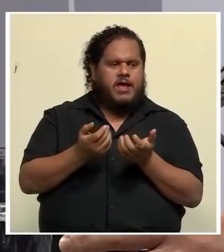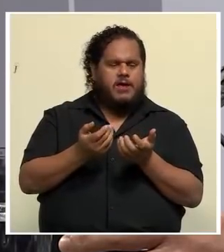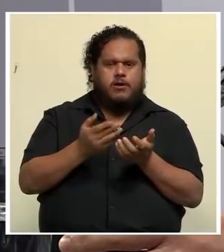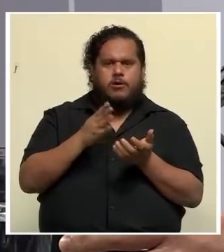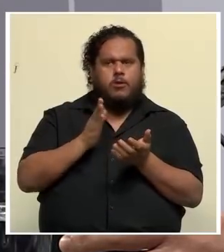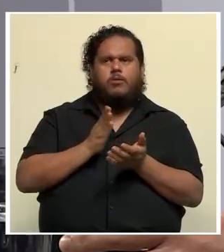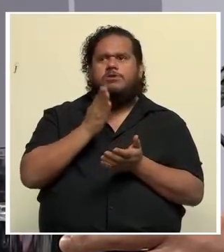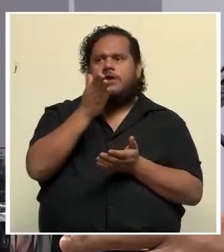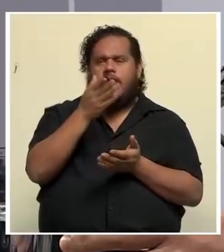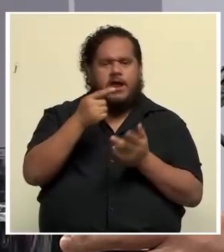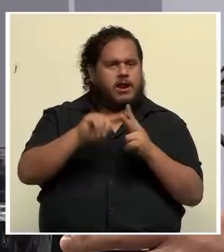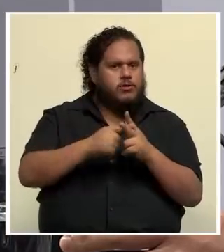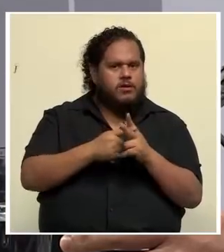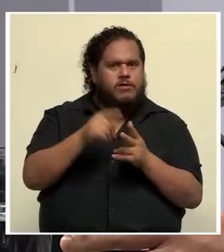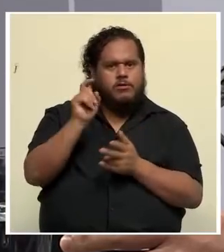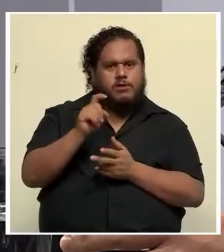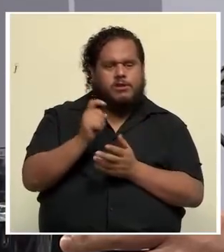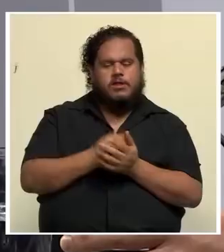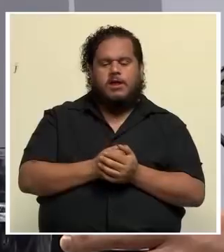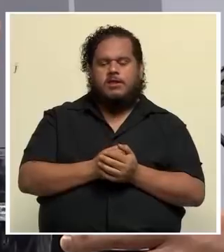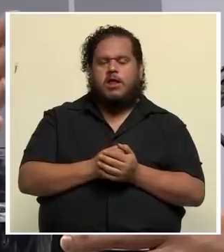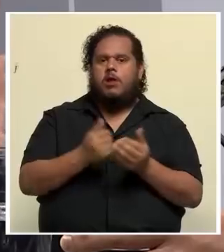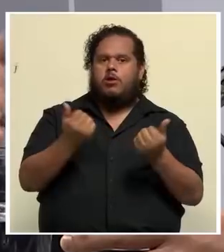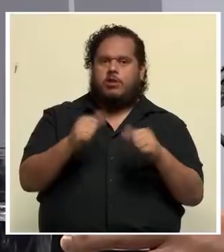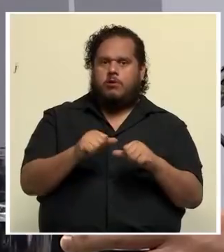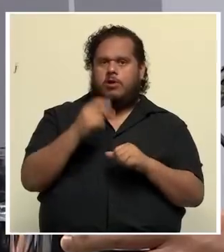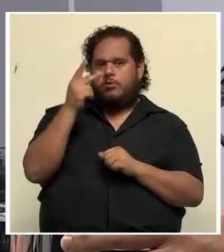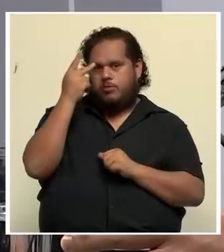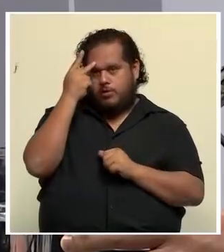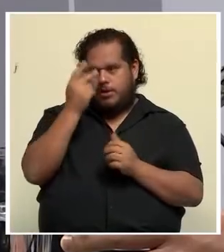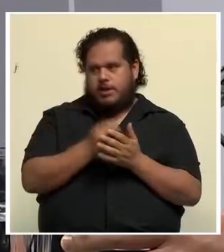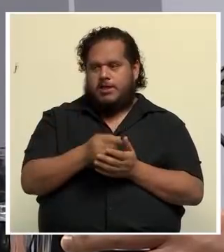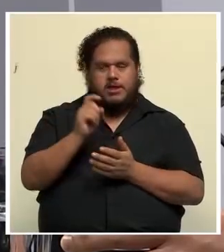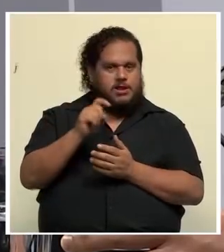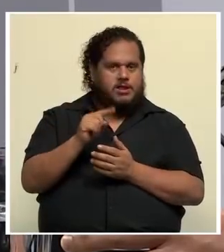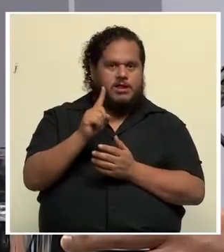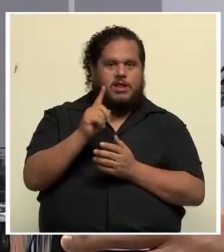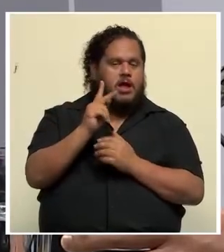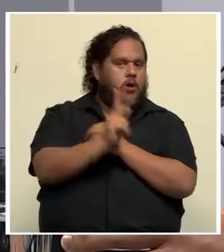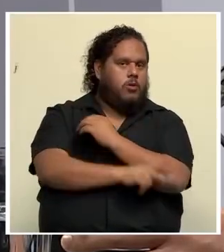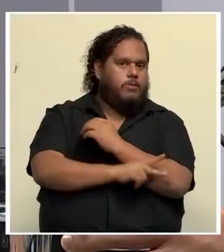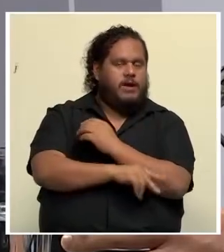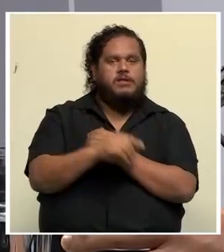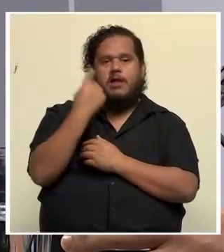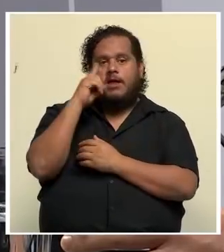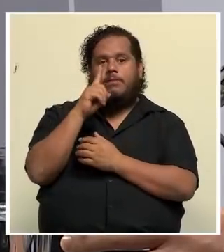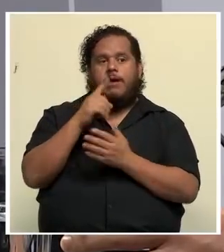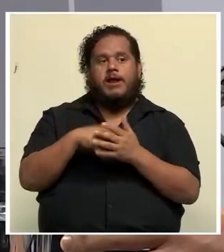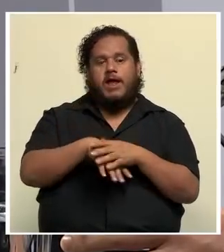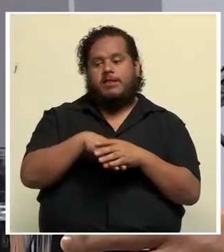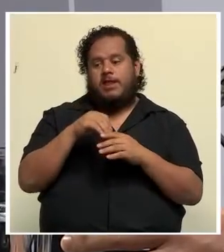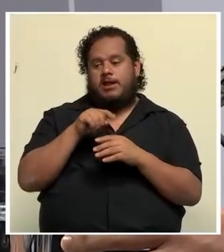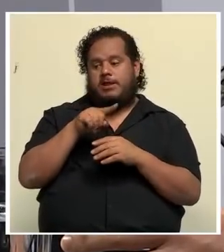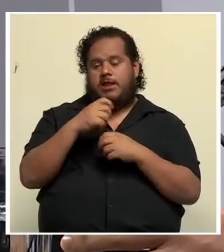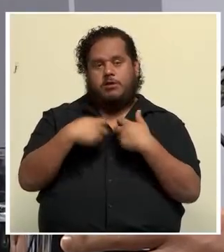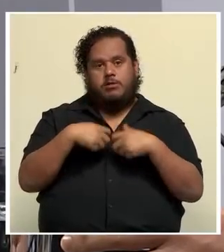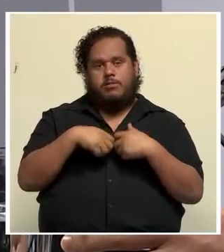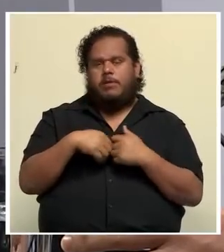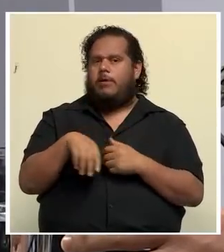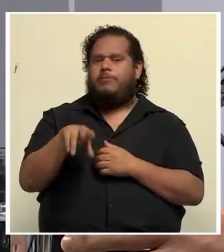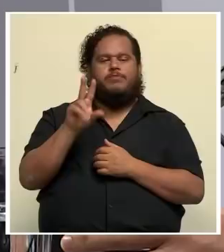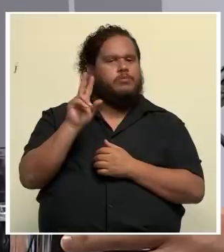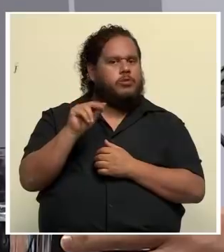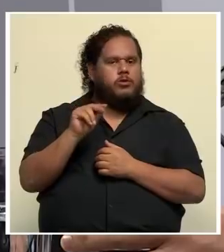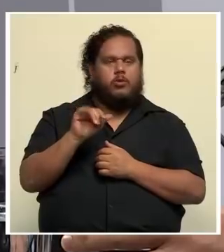los arreglos que se necesitan, los acuerdos políticos que necesita un país para salir de esta crisis, no